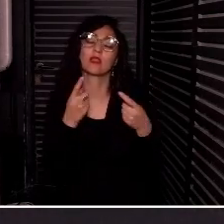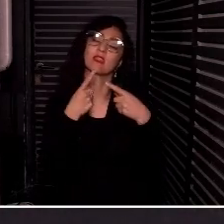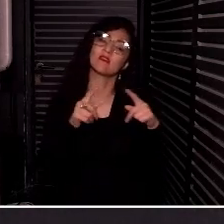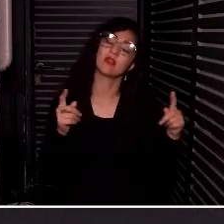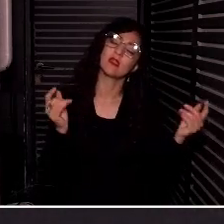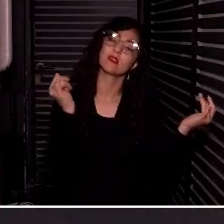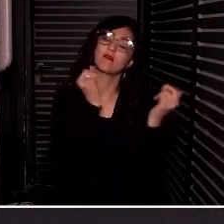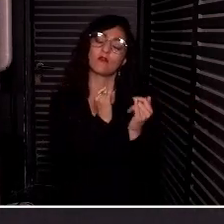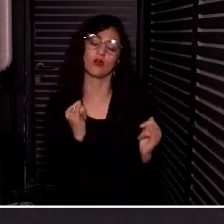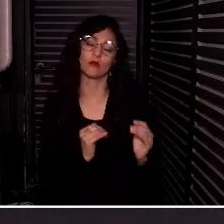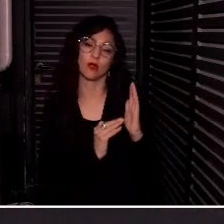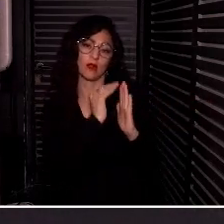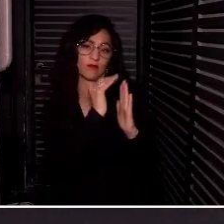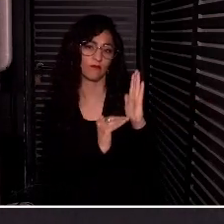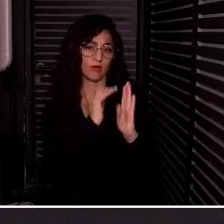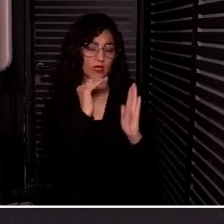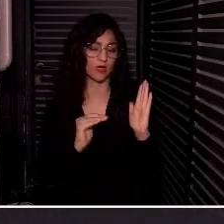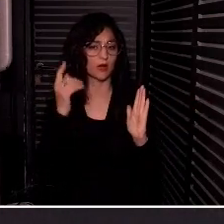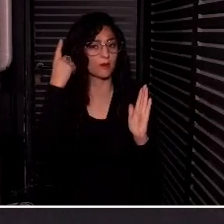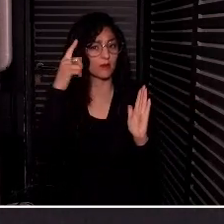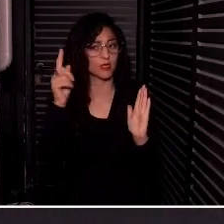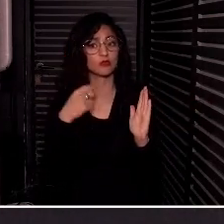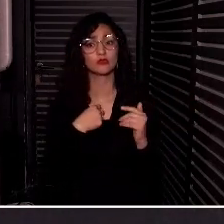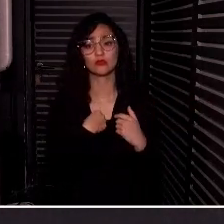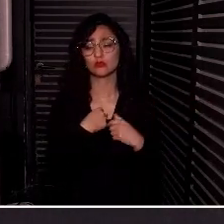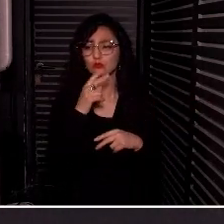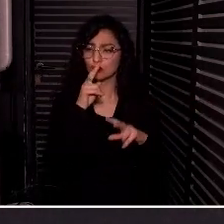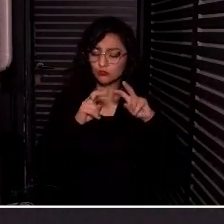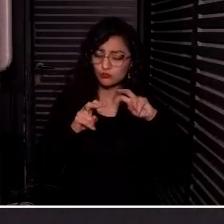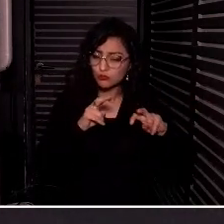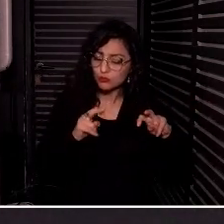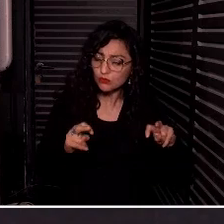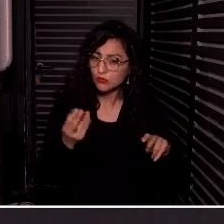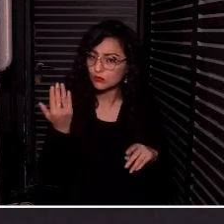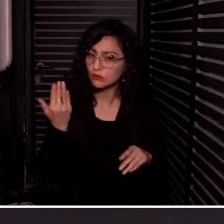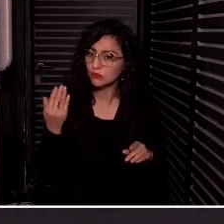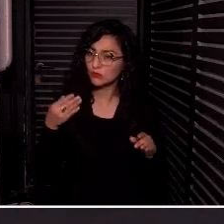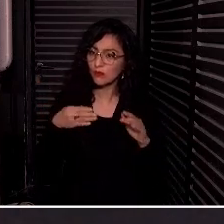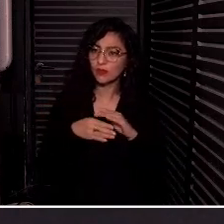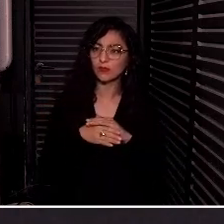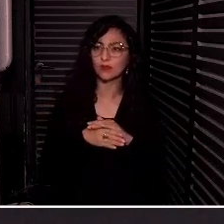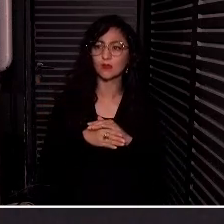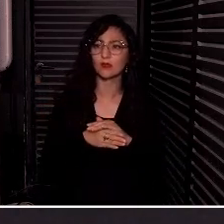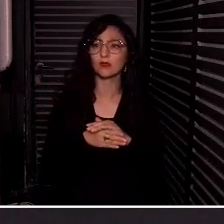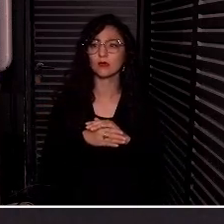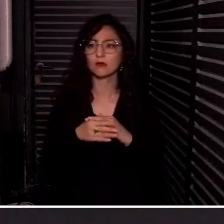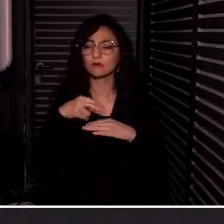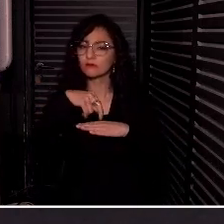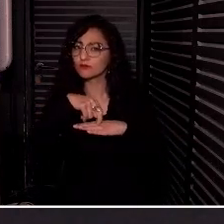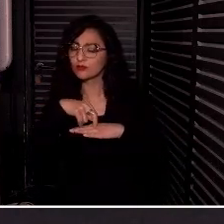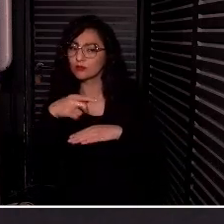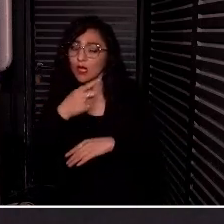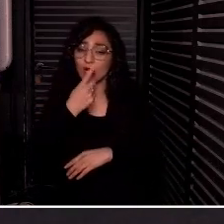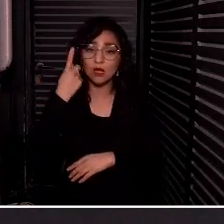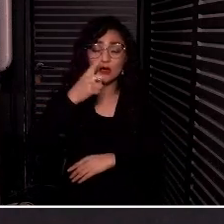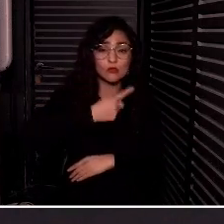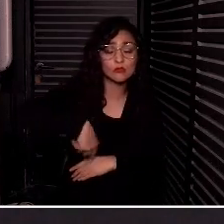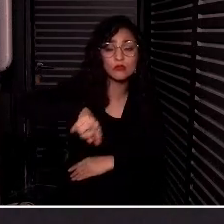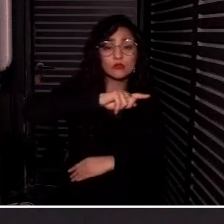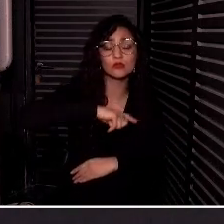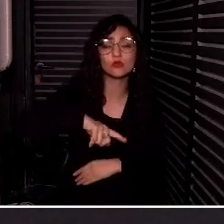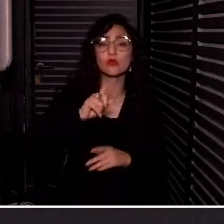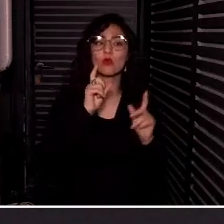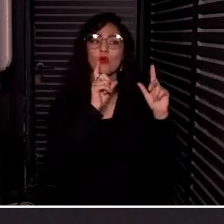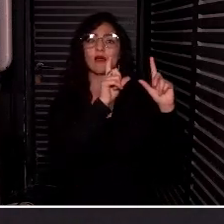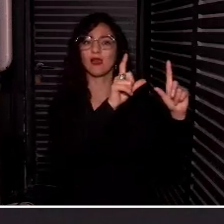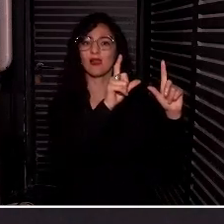escalas pero yo estuve revisando a propósito de las intervenciones que tuvimos delante eh que para nosotros la definición de un